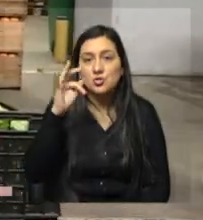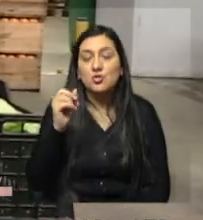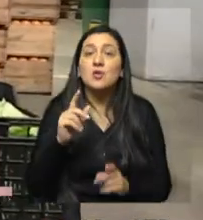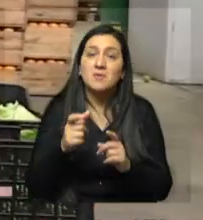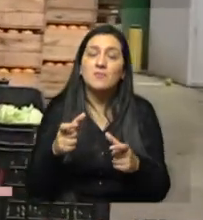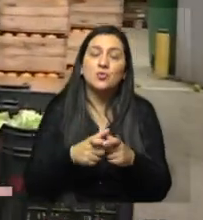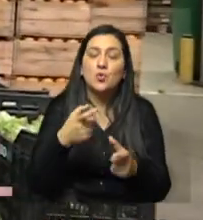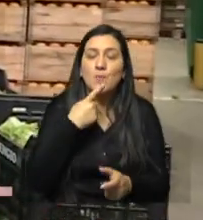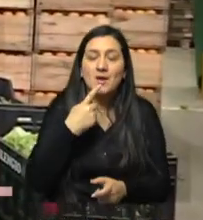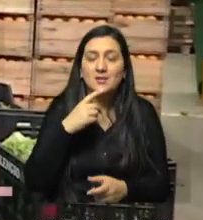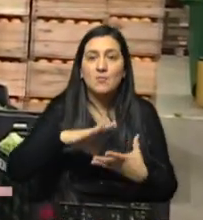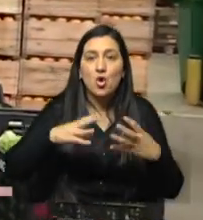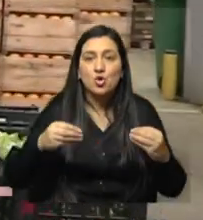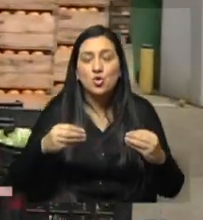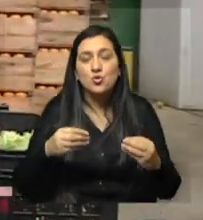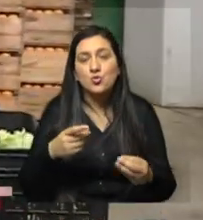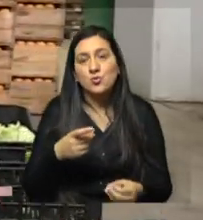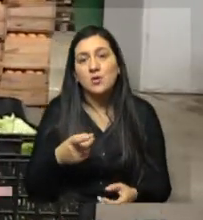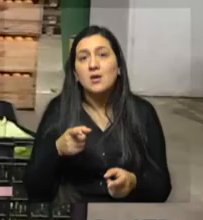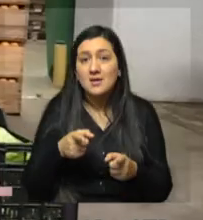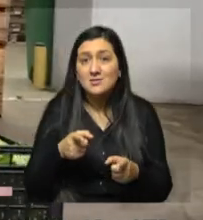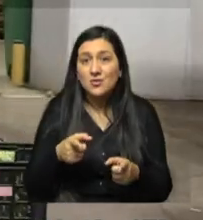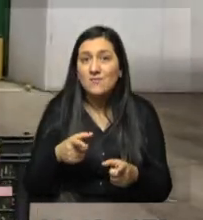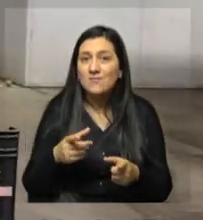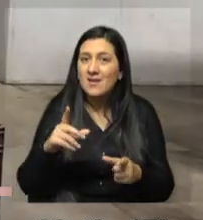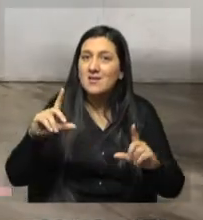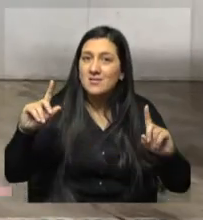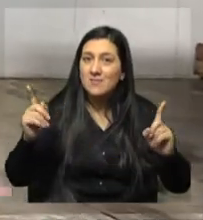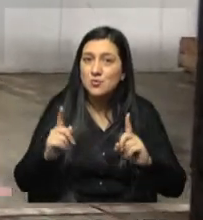tomate, morrones, todo este grupo va a ir mostrando precios